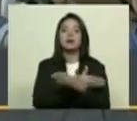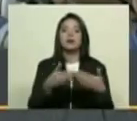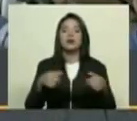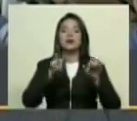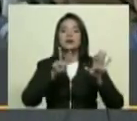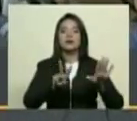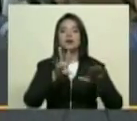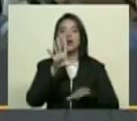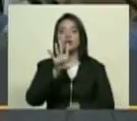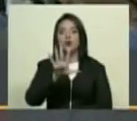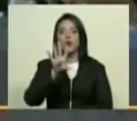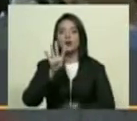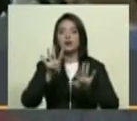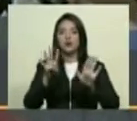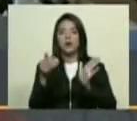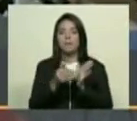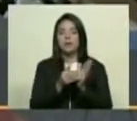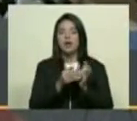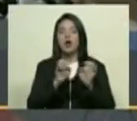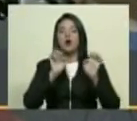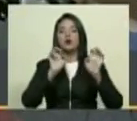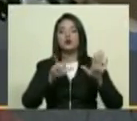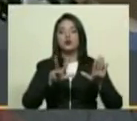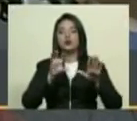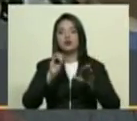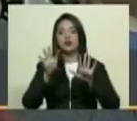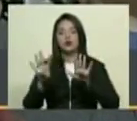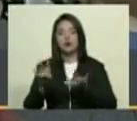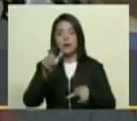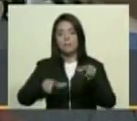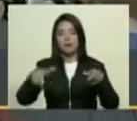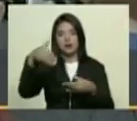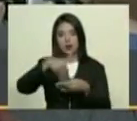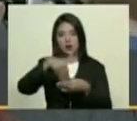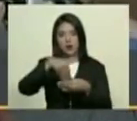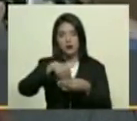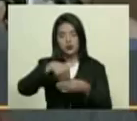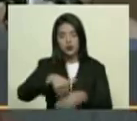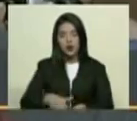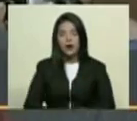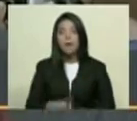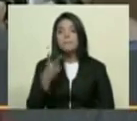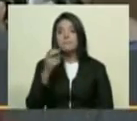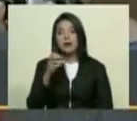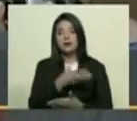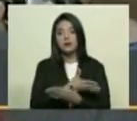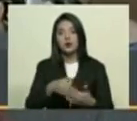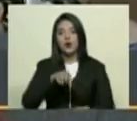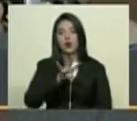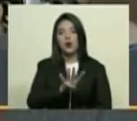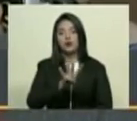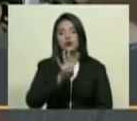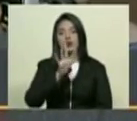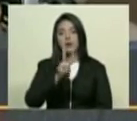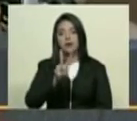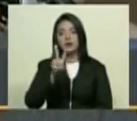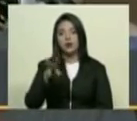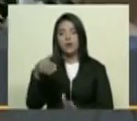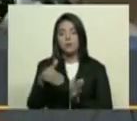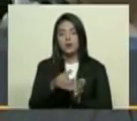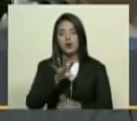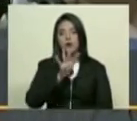759 mil 809 electores de los cuales 20 millones 422 mil